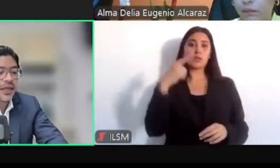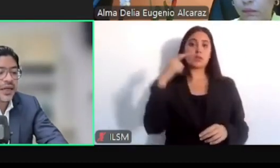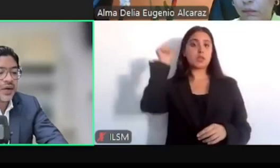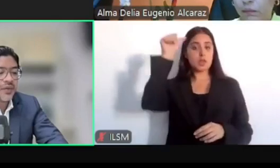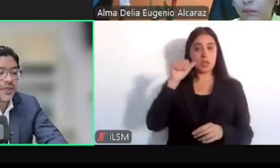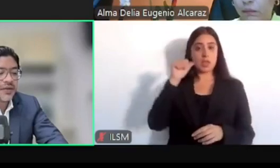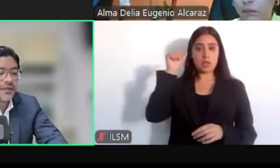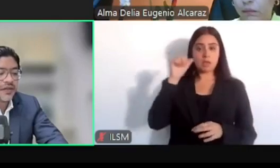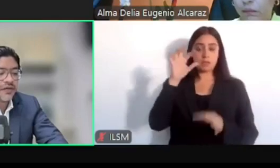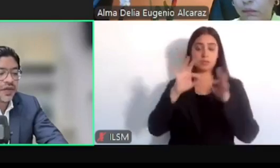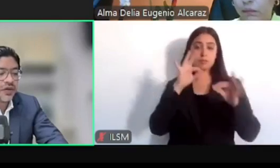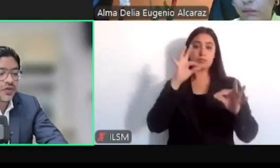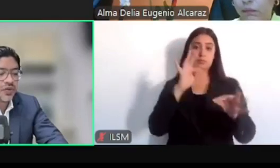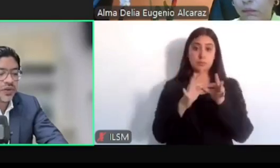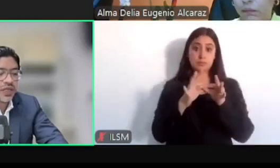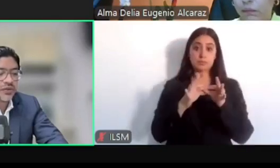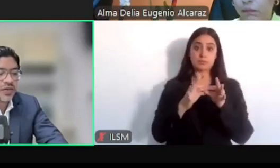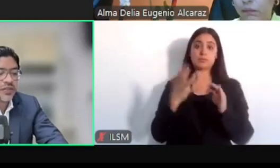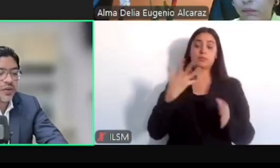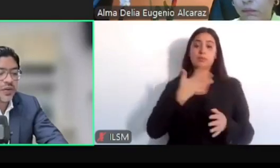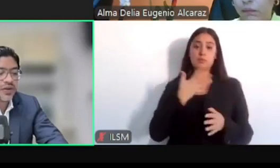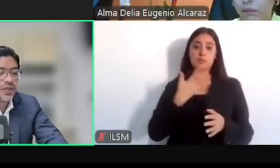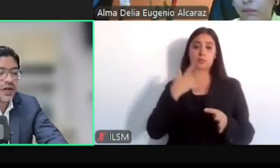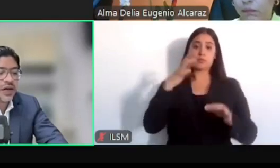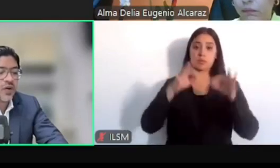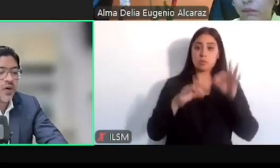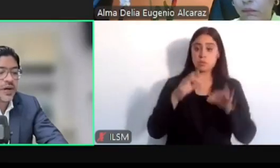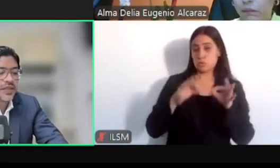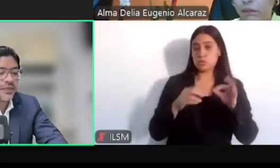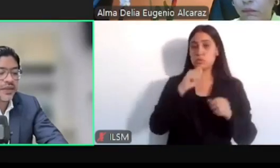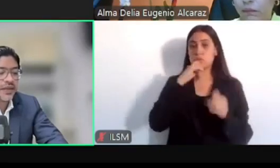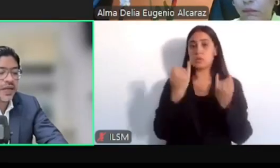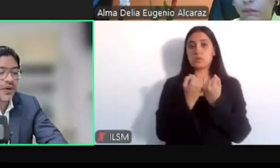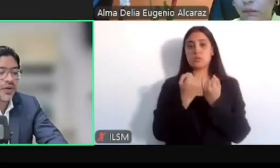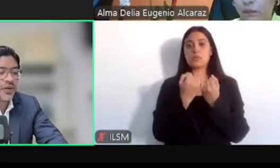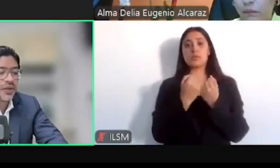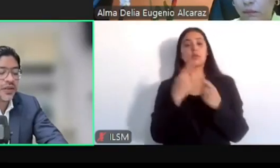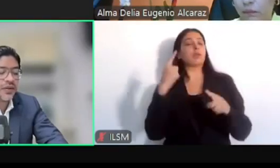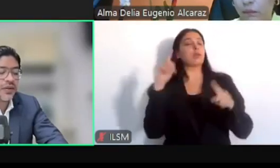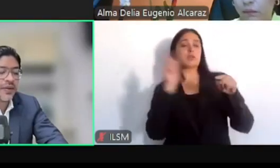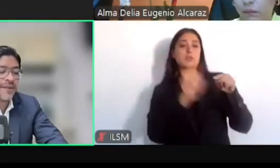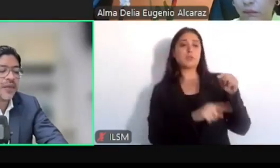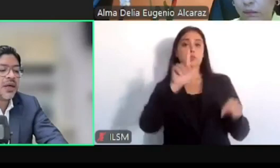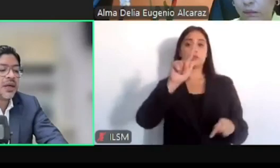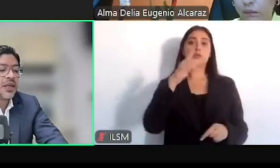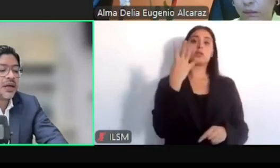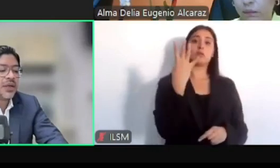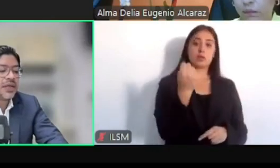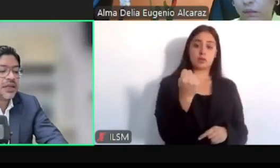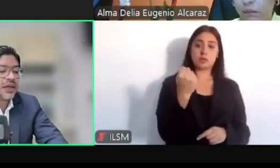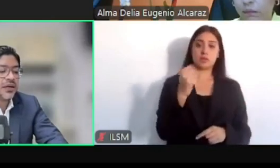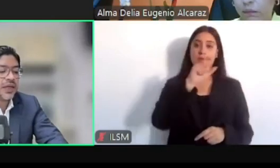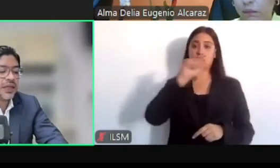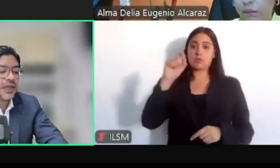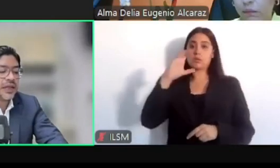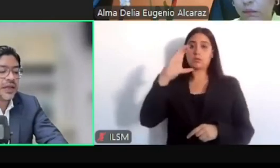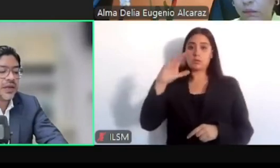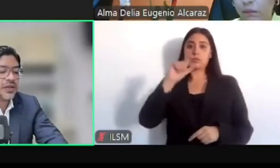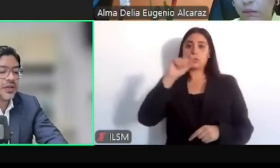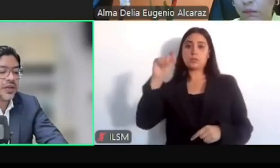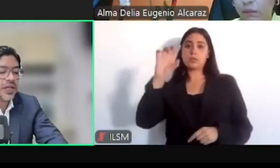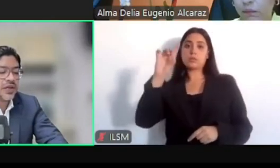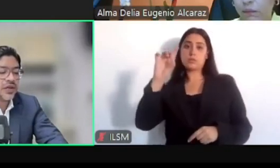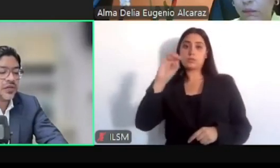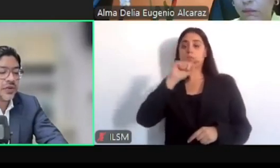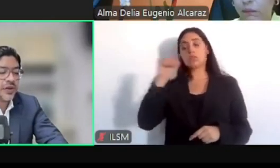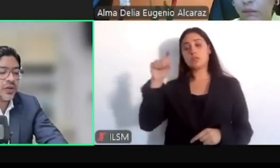que declaró parcialmente fundad los juicios electorales promovidos y revocó parcialmente el acuerdo 79 dional dial